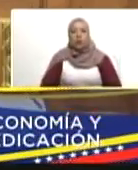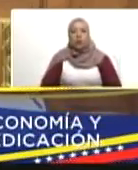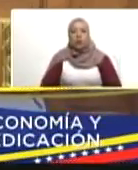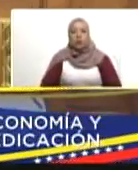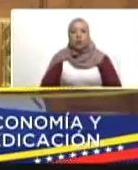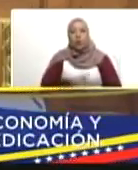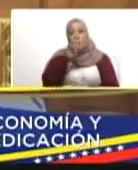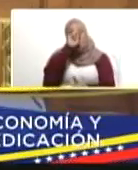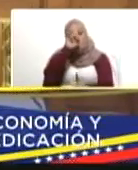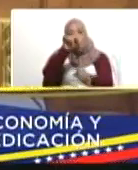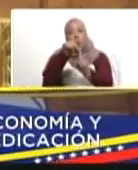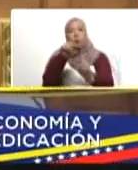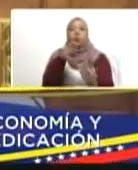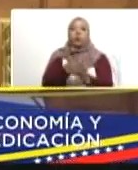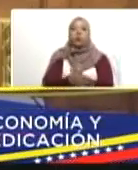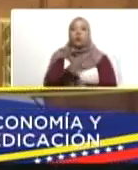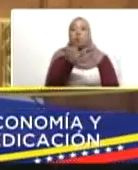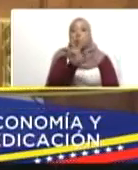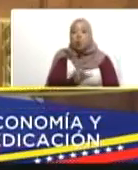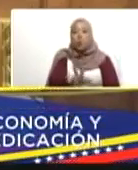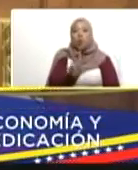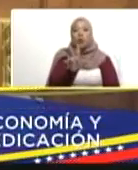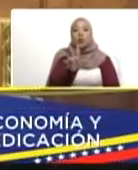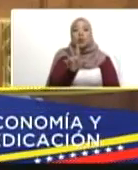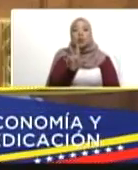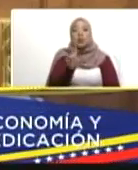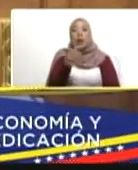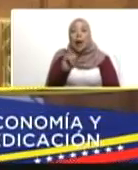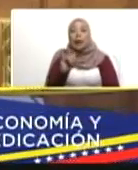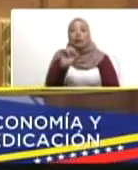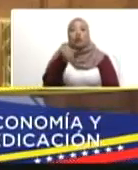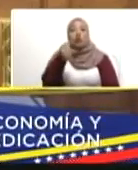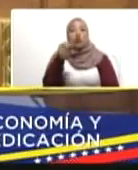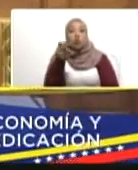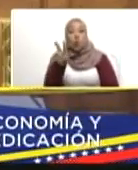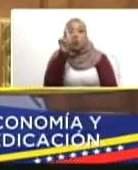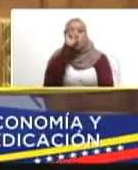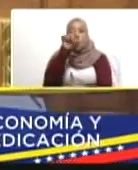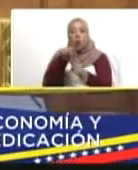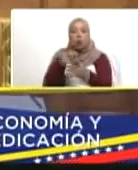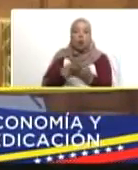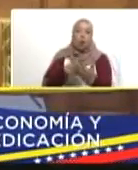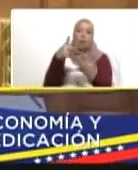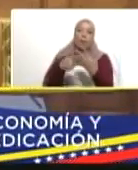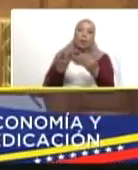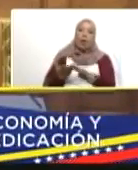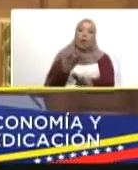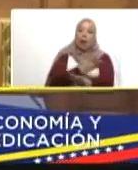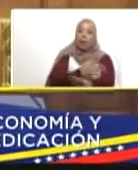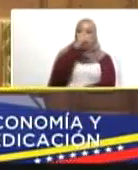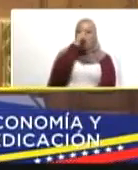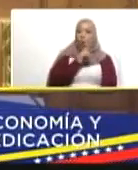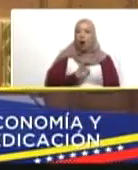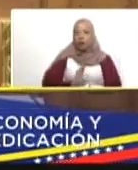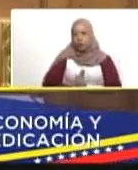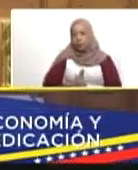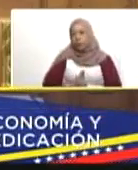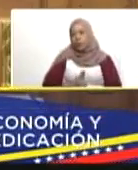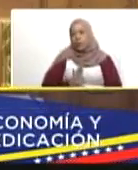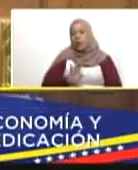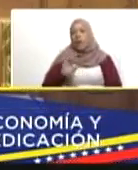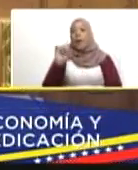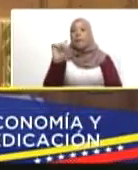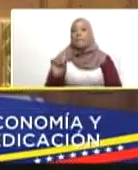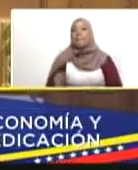logramos tres de las 12 metas que nos planteamos en el año primera